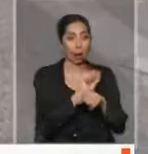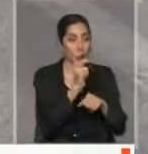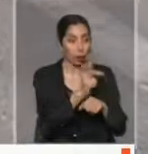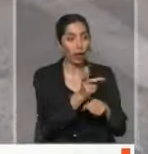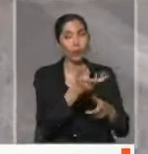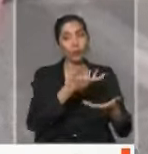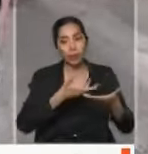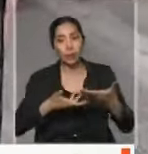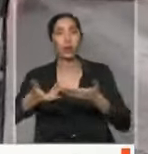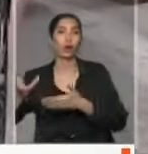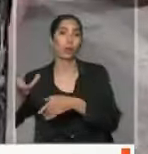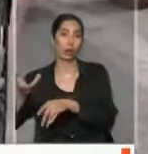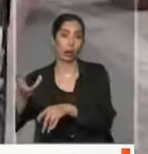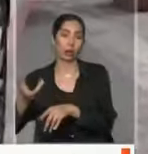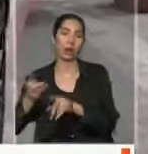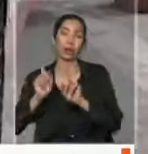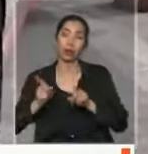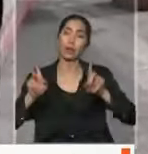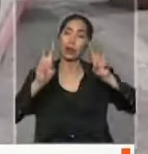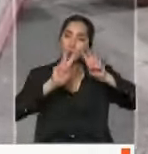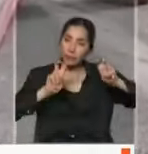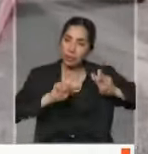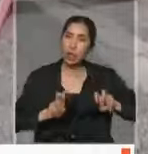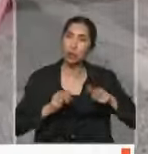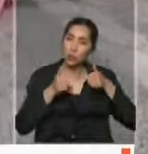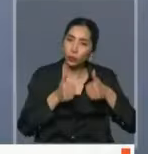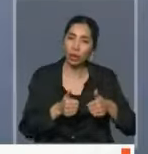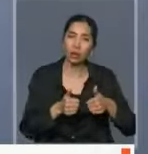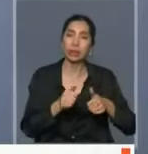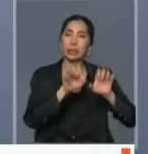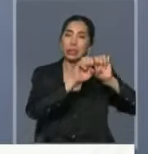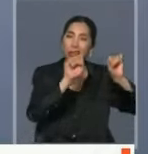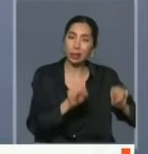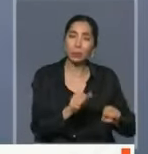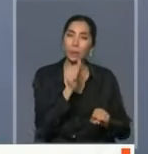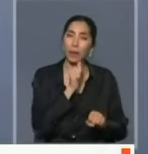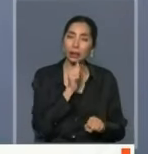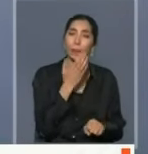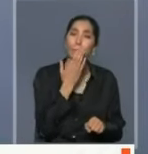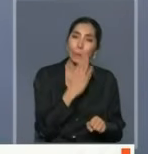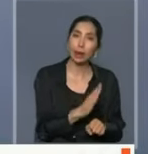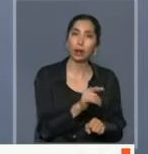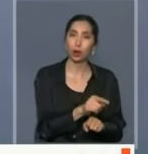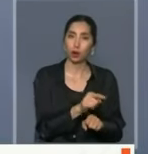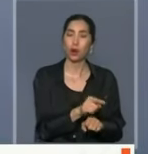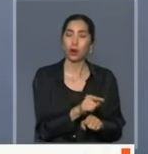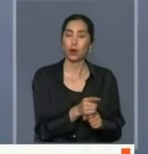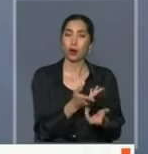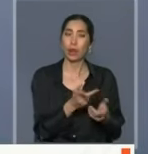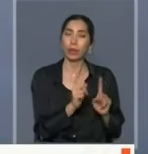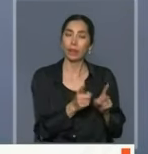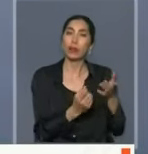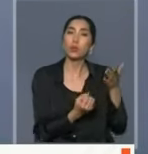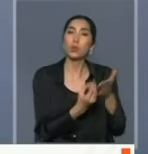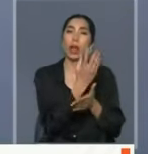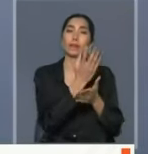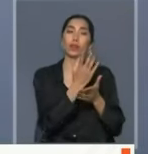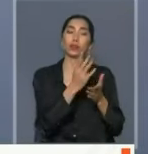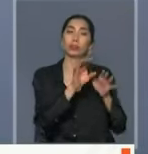Tienen que ser revisados, tienen que ser mejorados, tienen que ser modernizado,